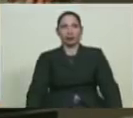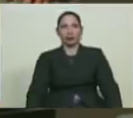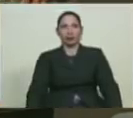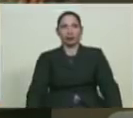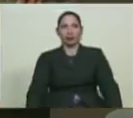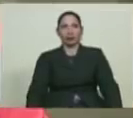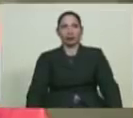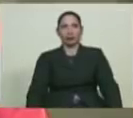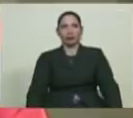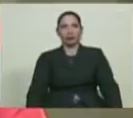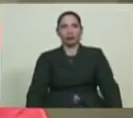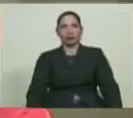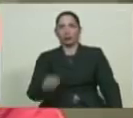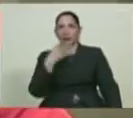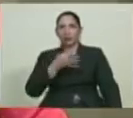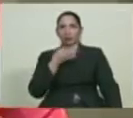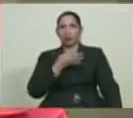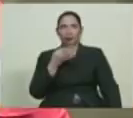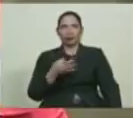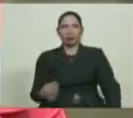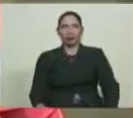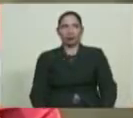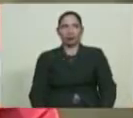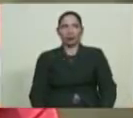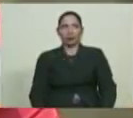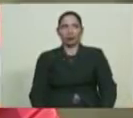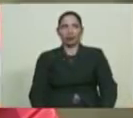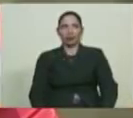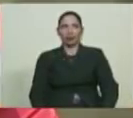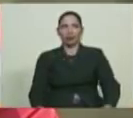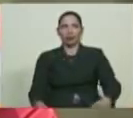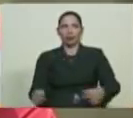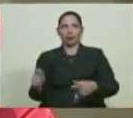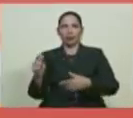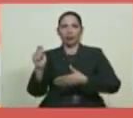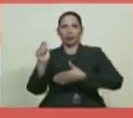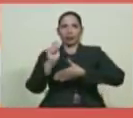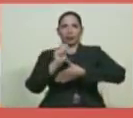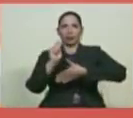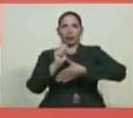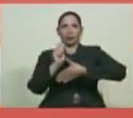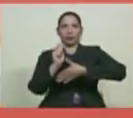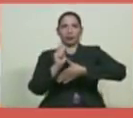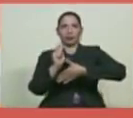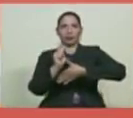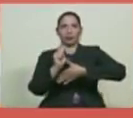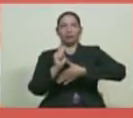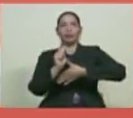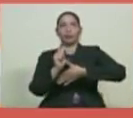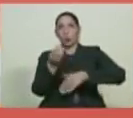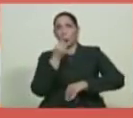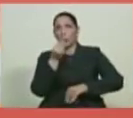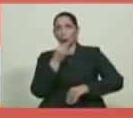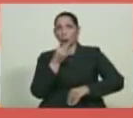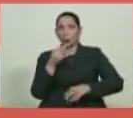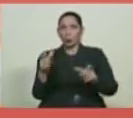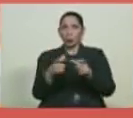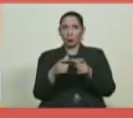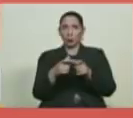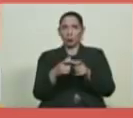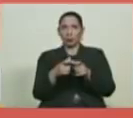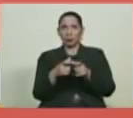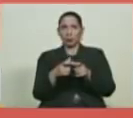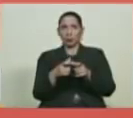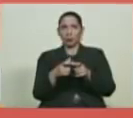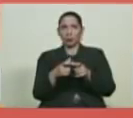¿cómo está, ministro? ¿Cómo estás? Bien. Debería hacer un reportaje de los comedores de tarjeta. Allá